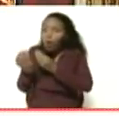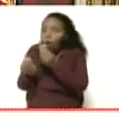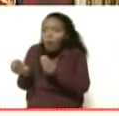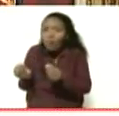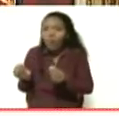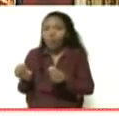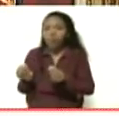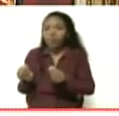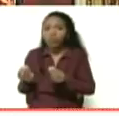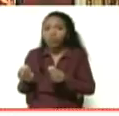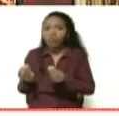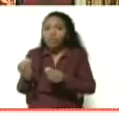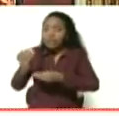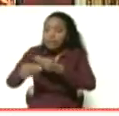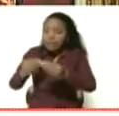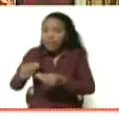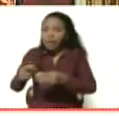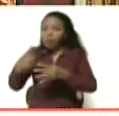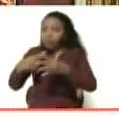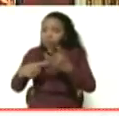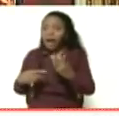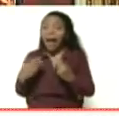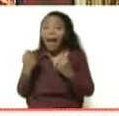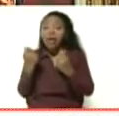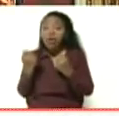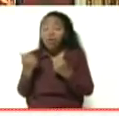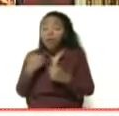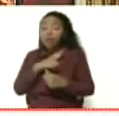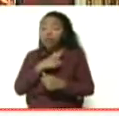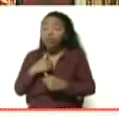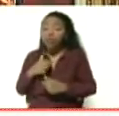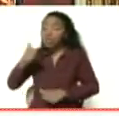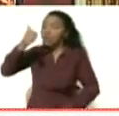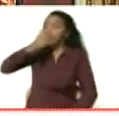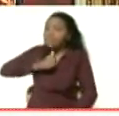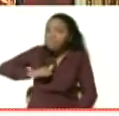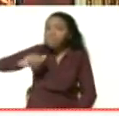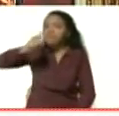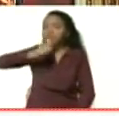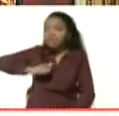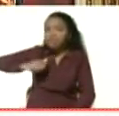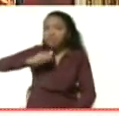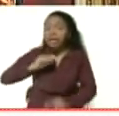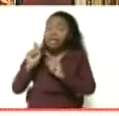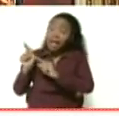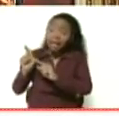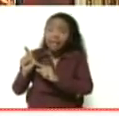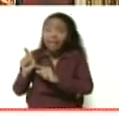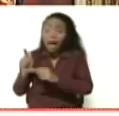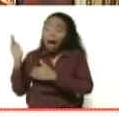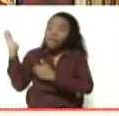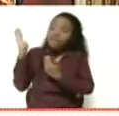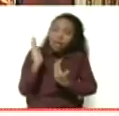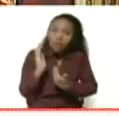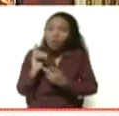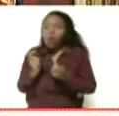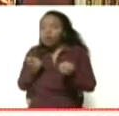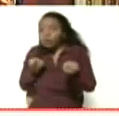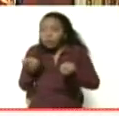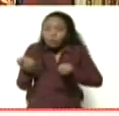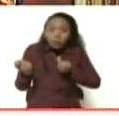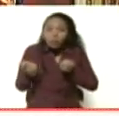hacer? Estamos en una economía de resistencia, Brian. Y en la economía de resistencia se ha venido